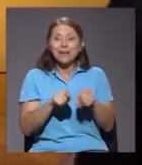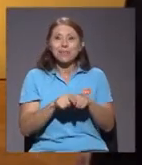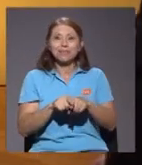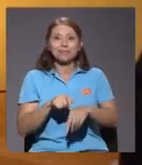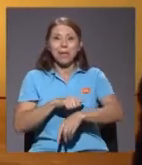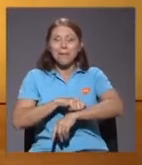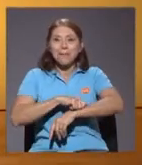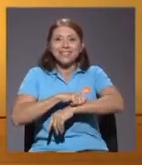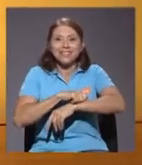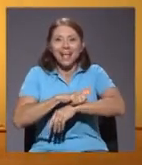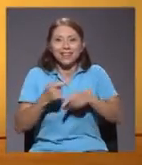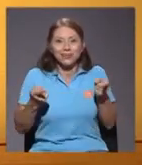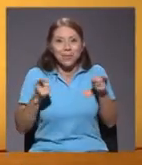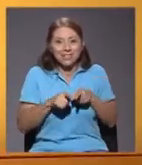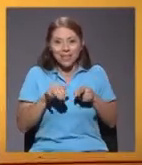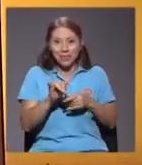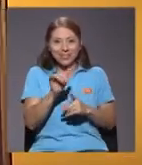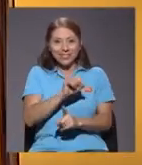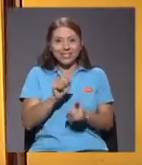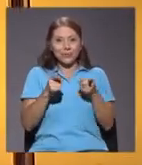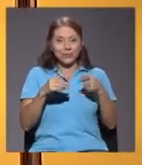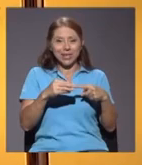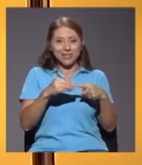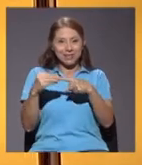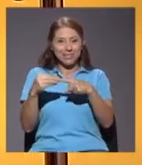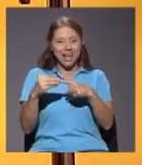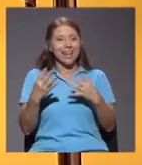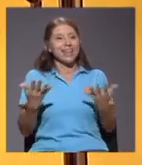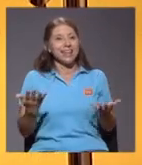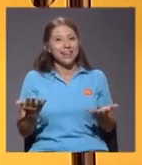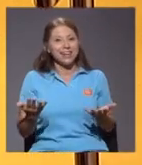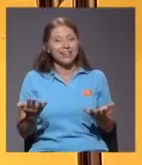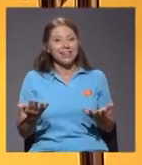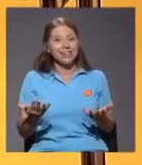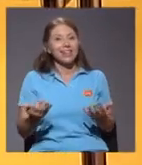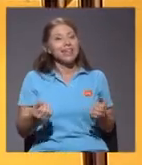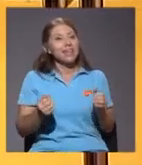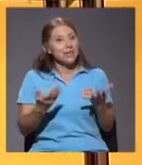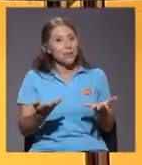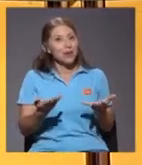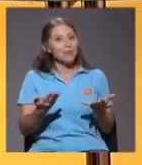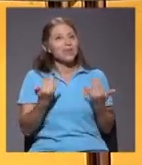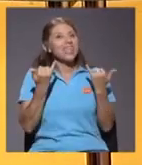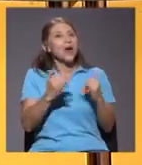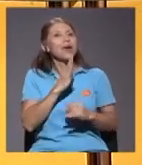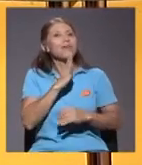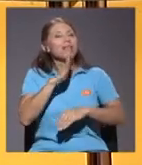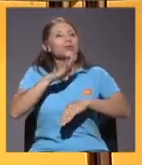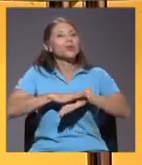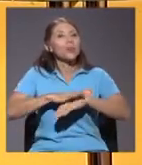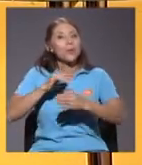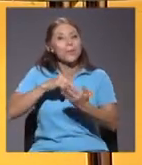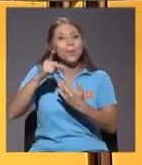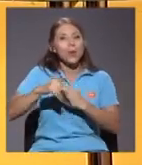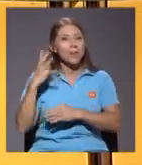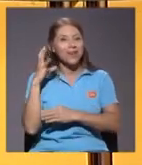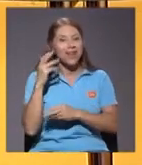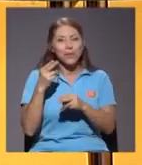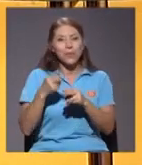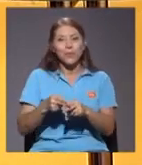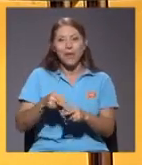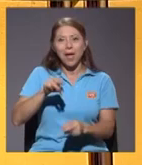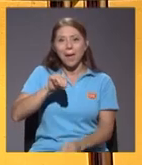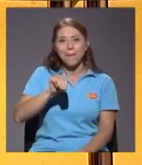tan especial y precisamente no podíamos sino llegar a matices porque se inventó matices porque